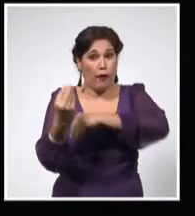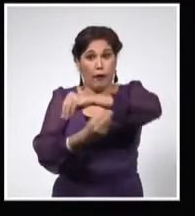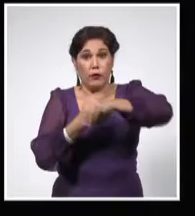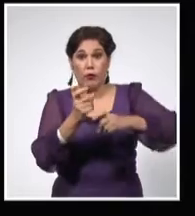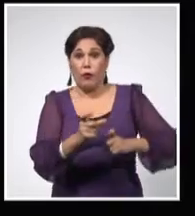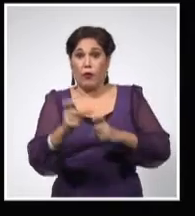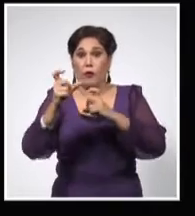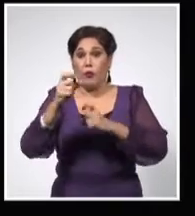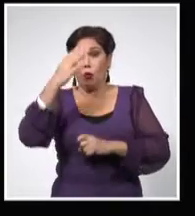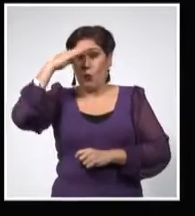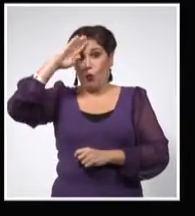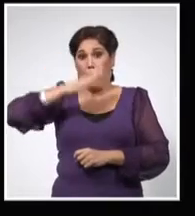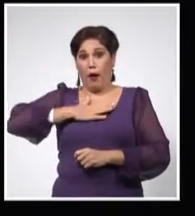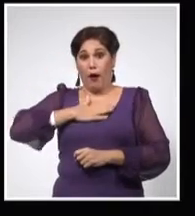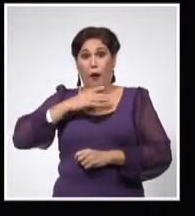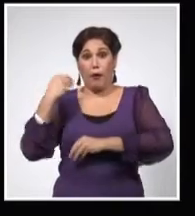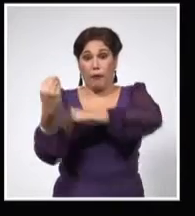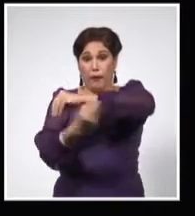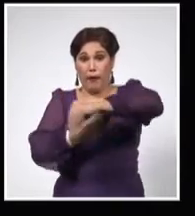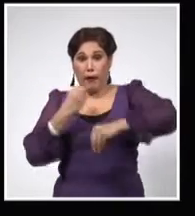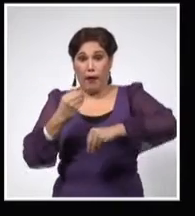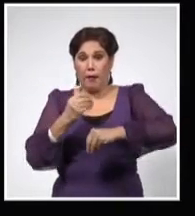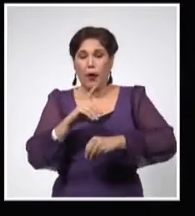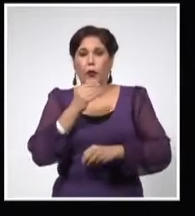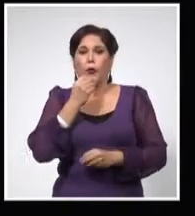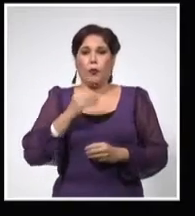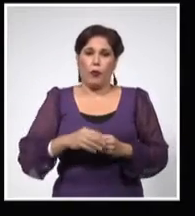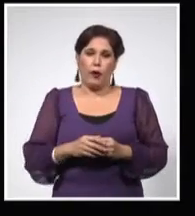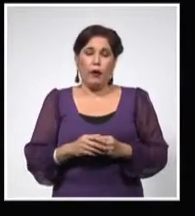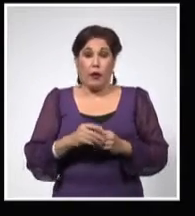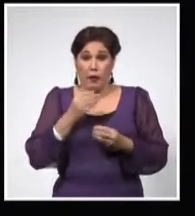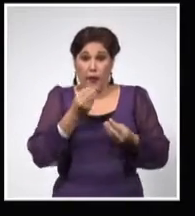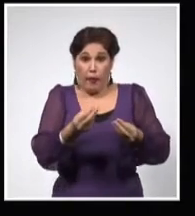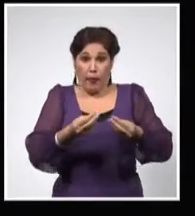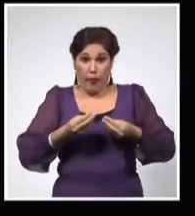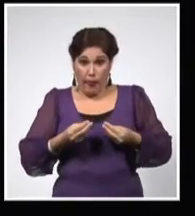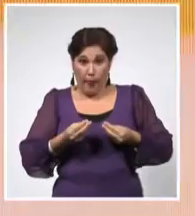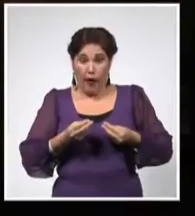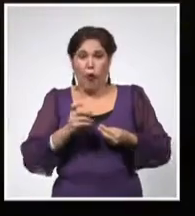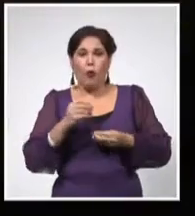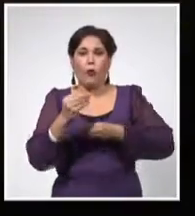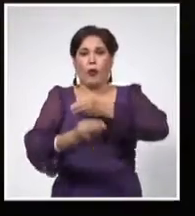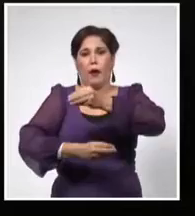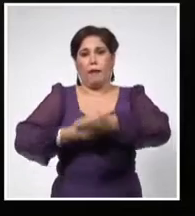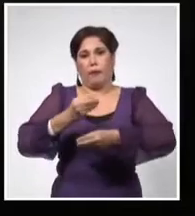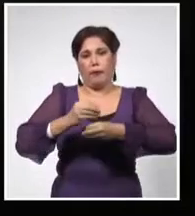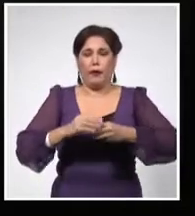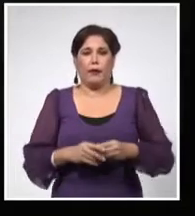aquel momento, no sean o devueltos o restituidos.